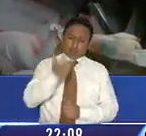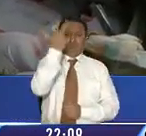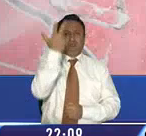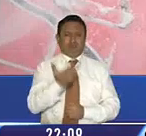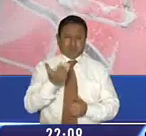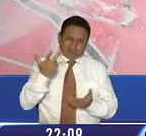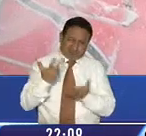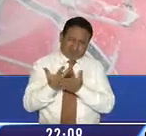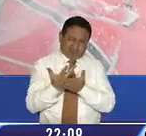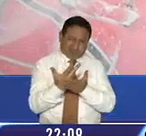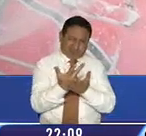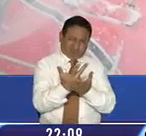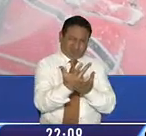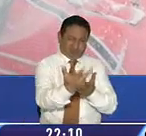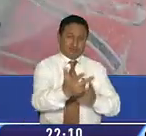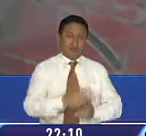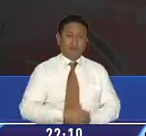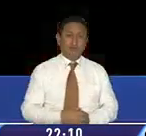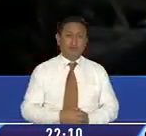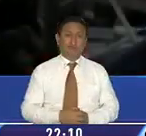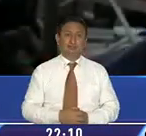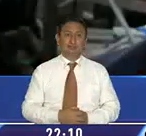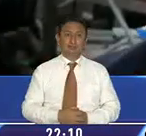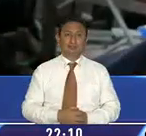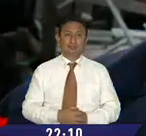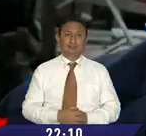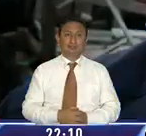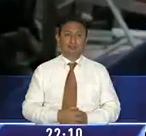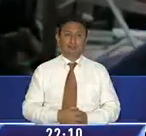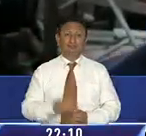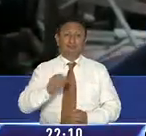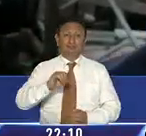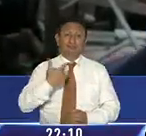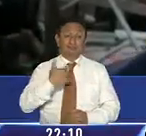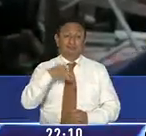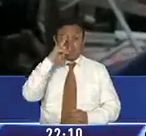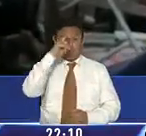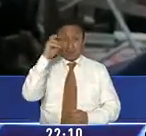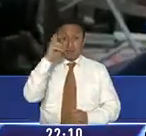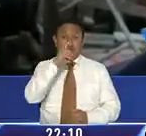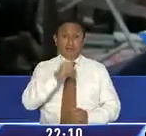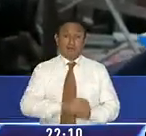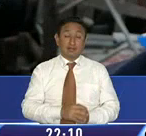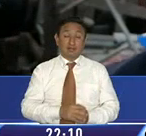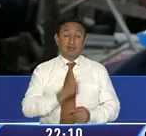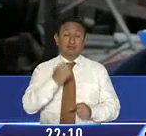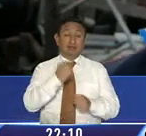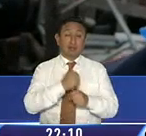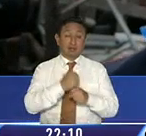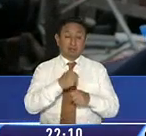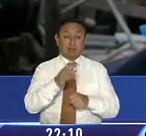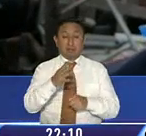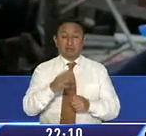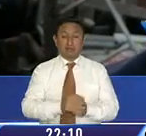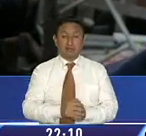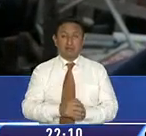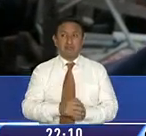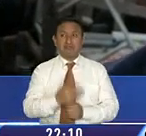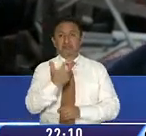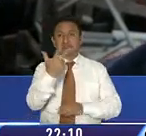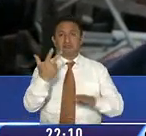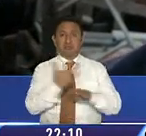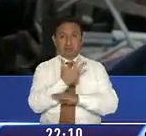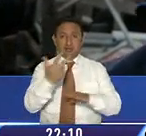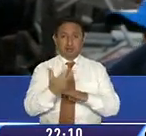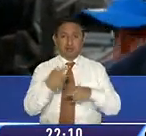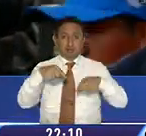terreno, para luego volcarse. Sí, sumamente complicado el trabajo, casi aproximadamente de 2 a 3 horas